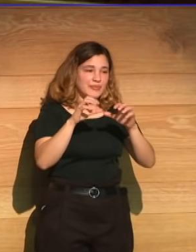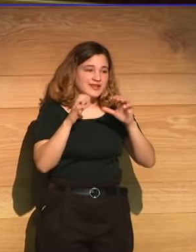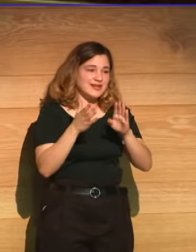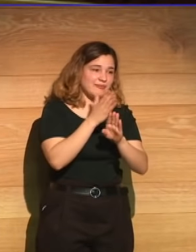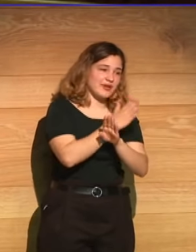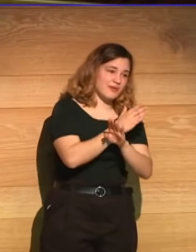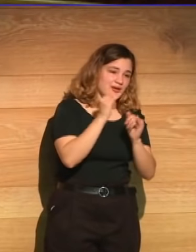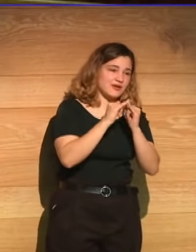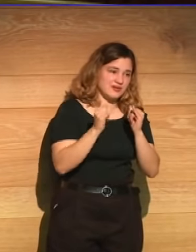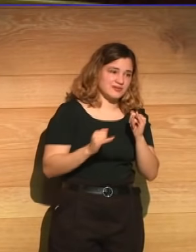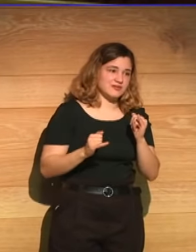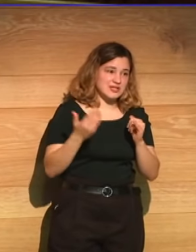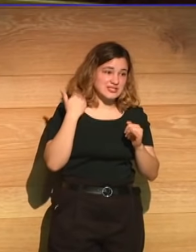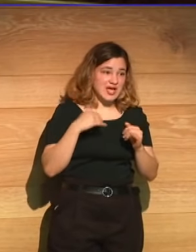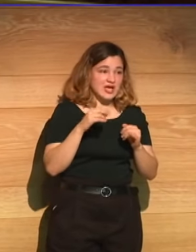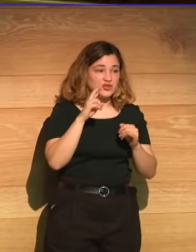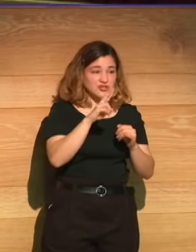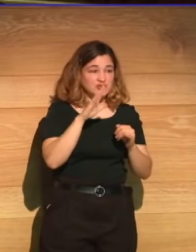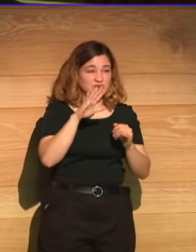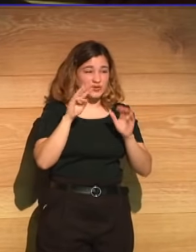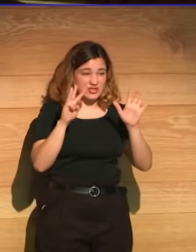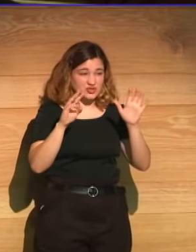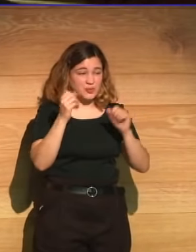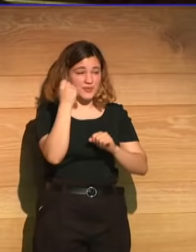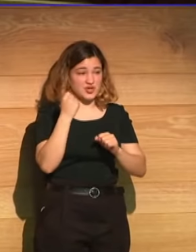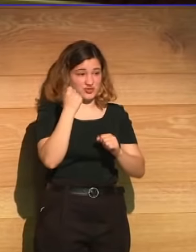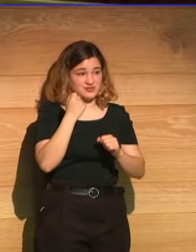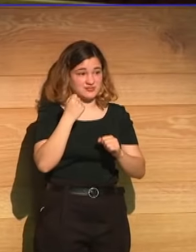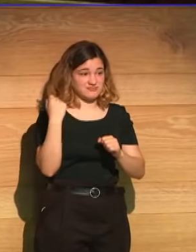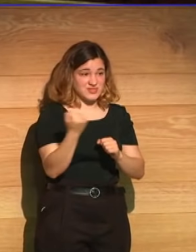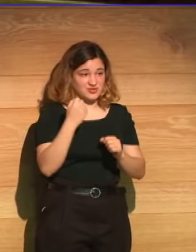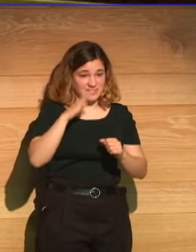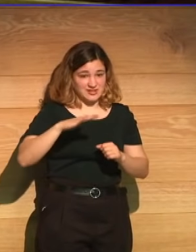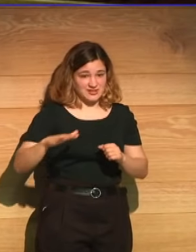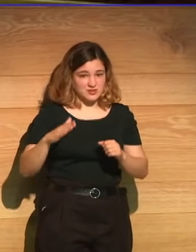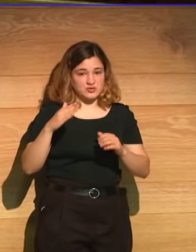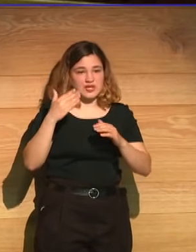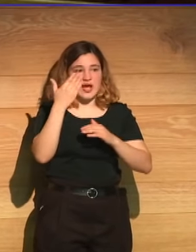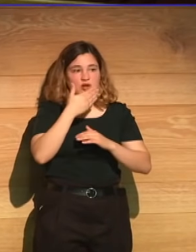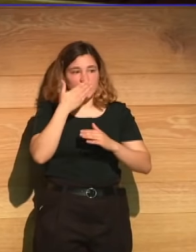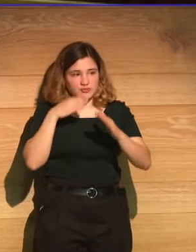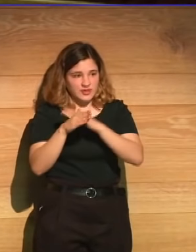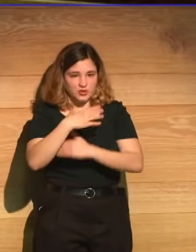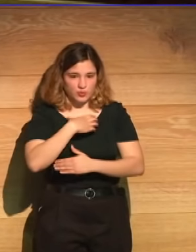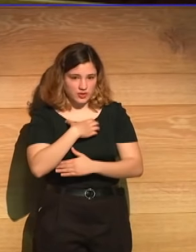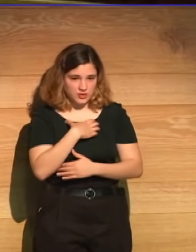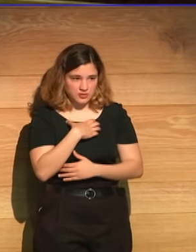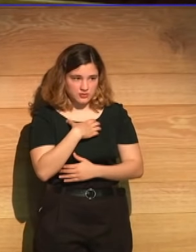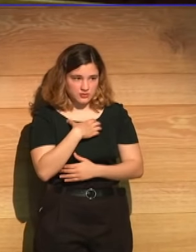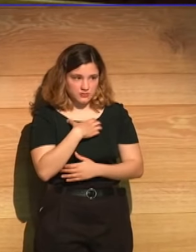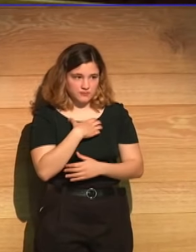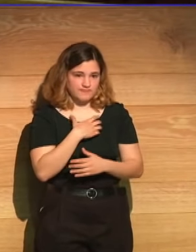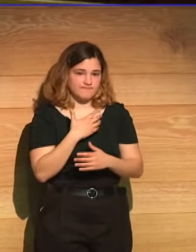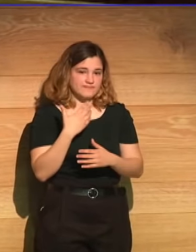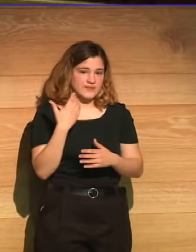ya teníamos a 258 millones de niños sin acceso a la escuela antes de la pandemia. Ya antes de la pandemia en el